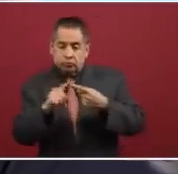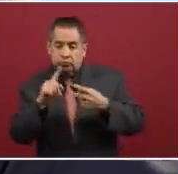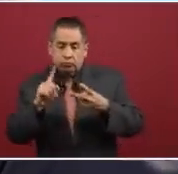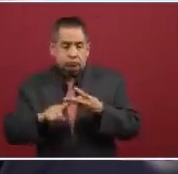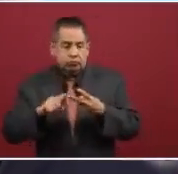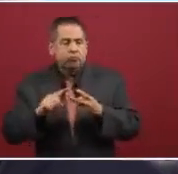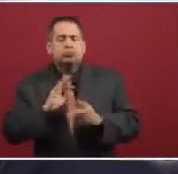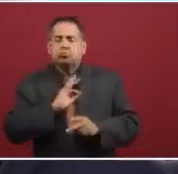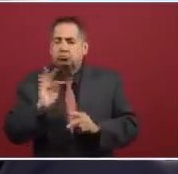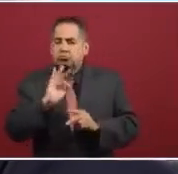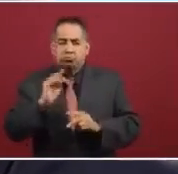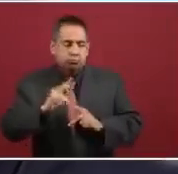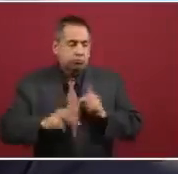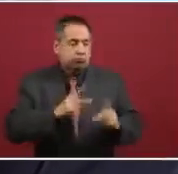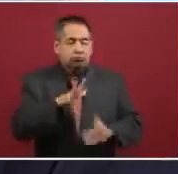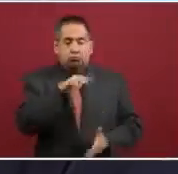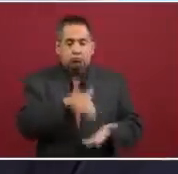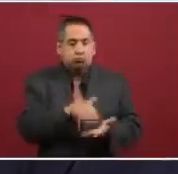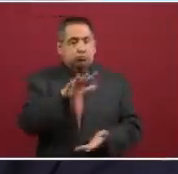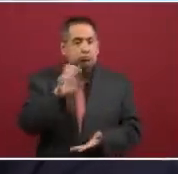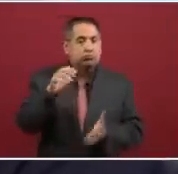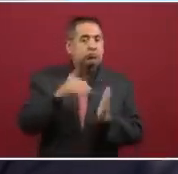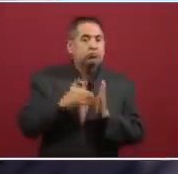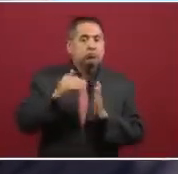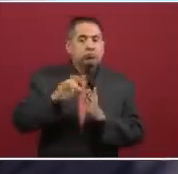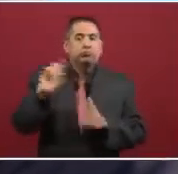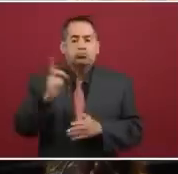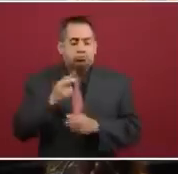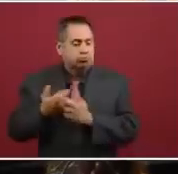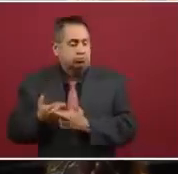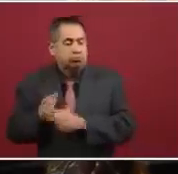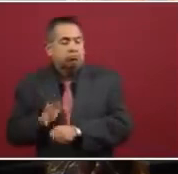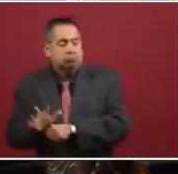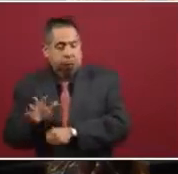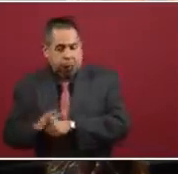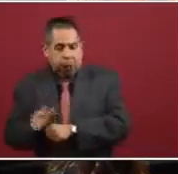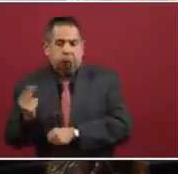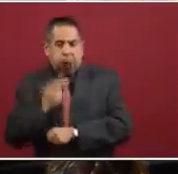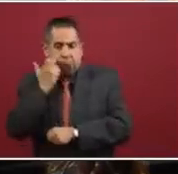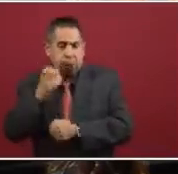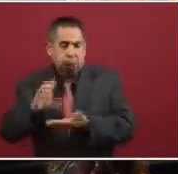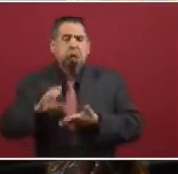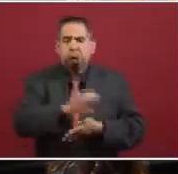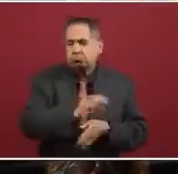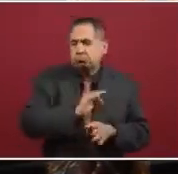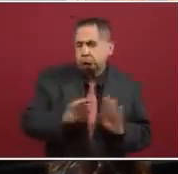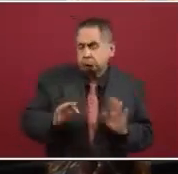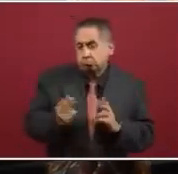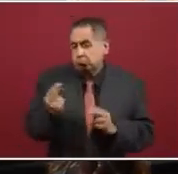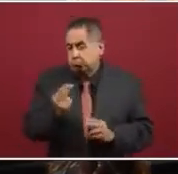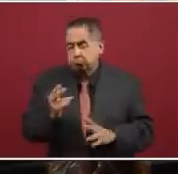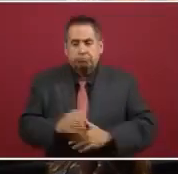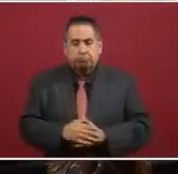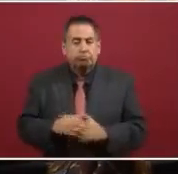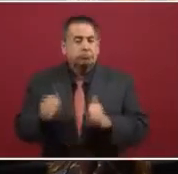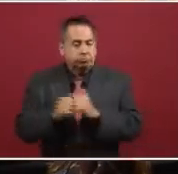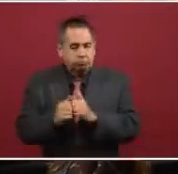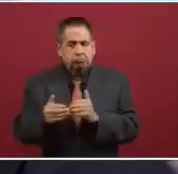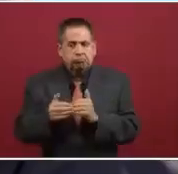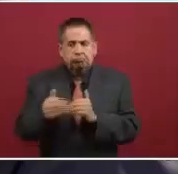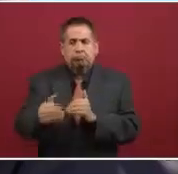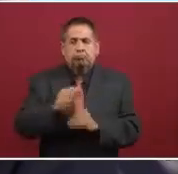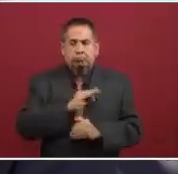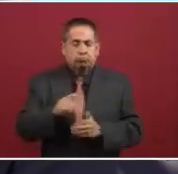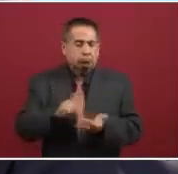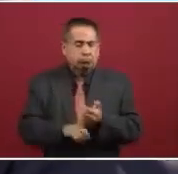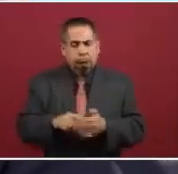por 5.500 millones de dólares, en ambos casos con una ampliación de